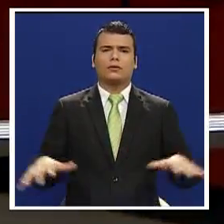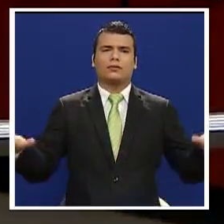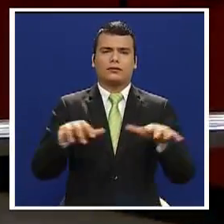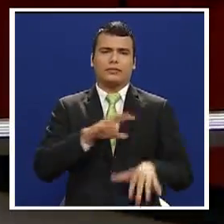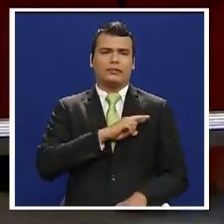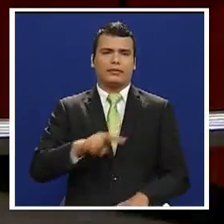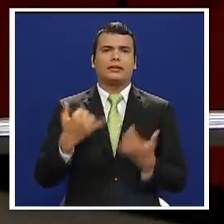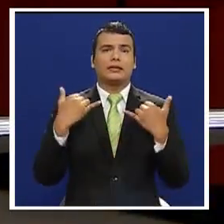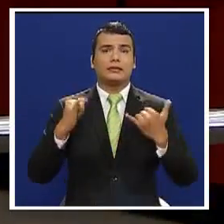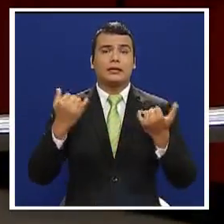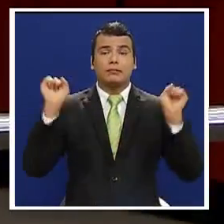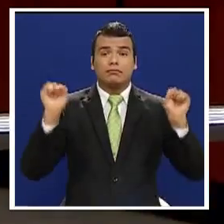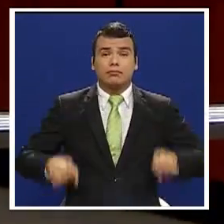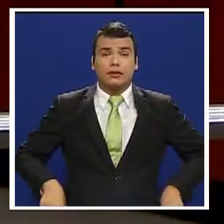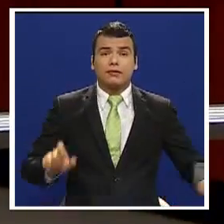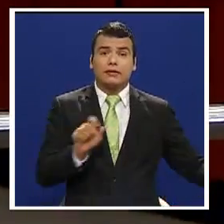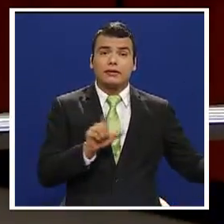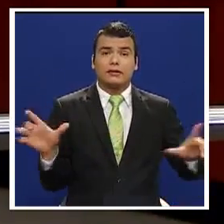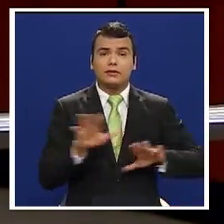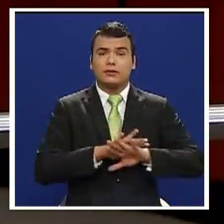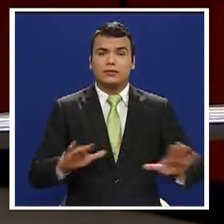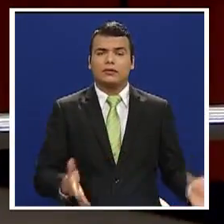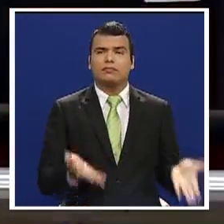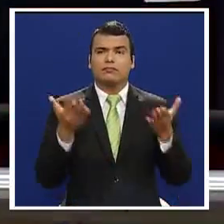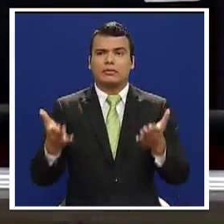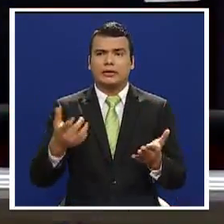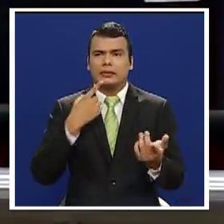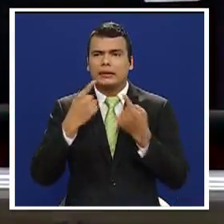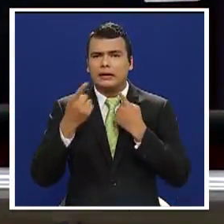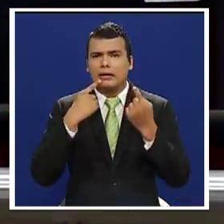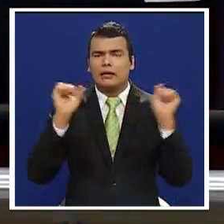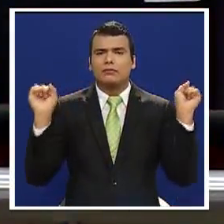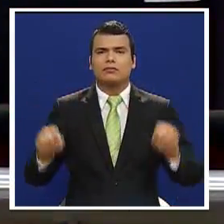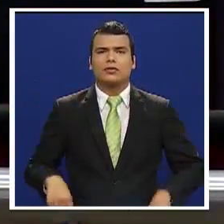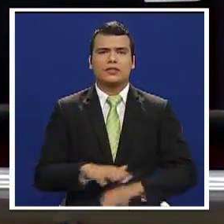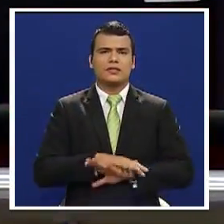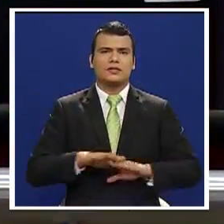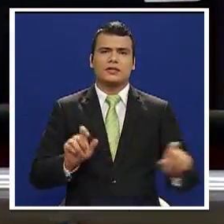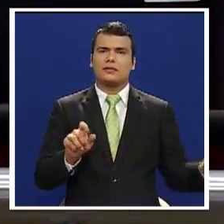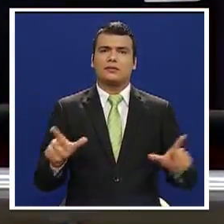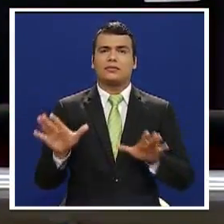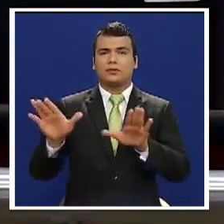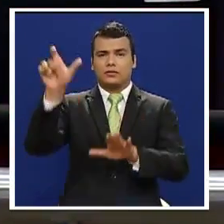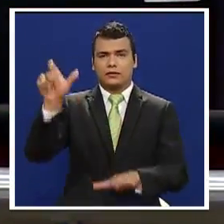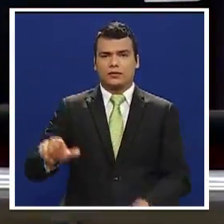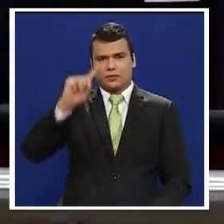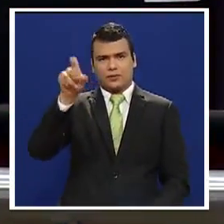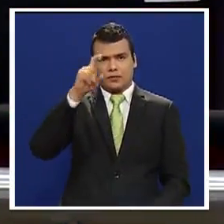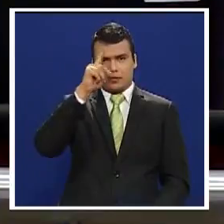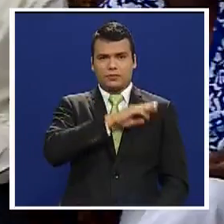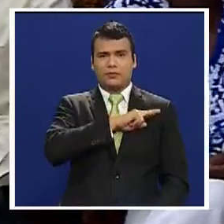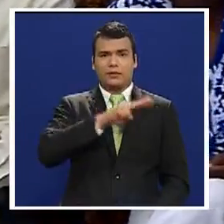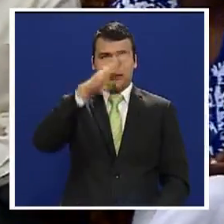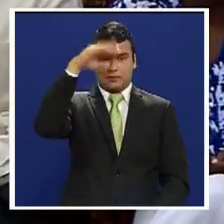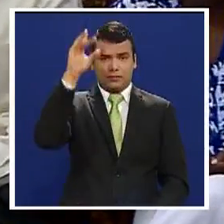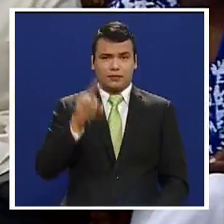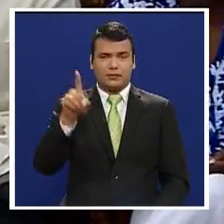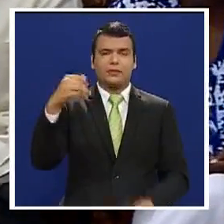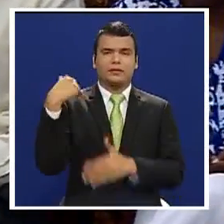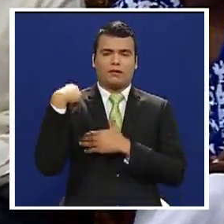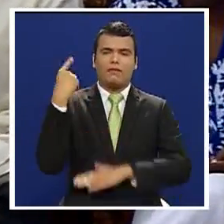muy satisfactorio, la gente está muy comprometida. Muy importante lo que se está dando en el municipio de Yumbo, porque municipio